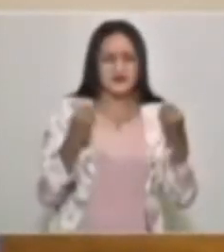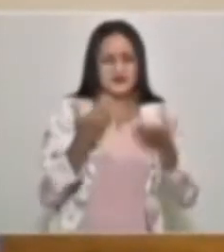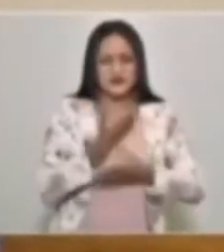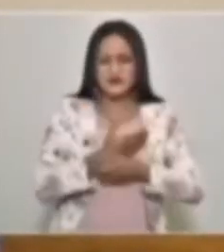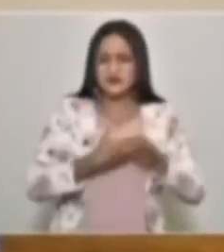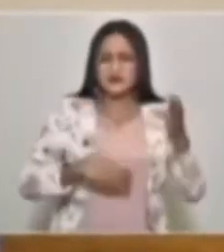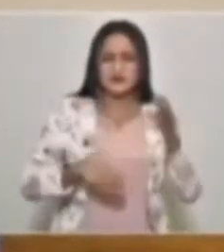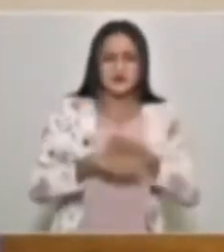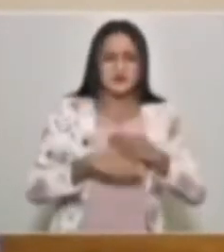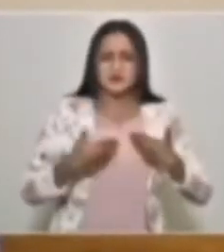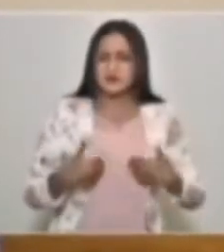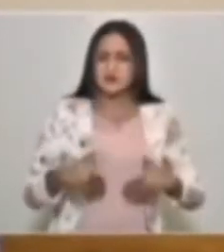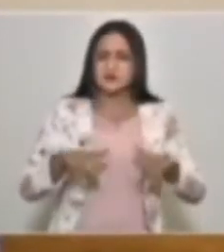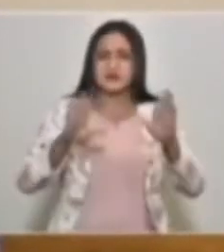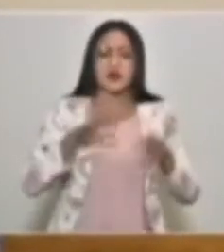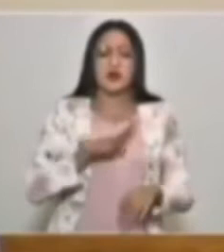miles